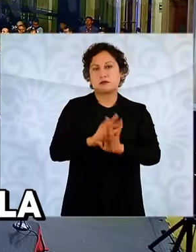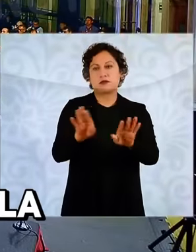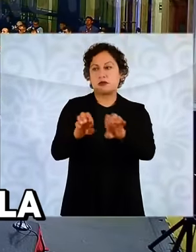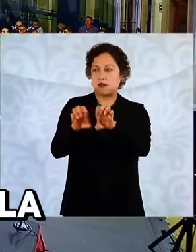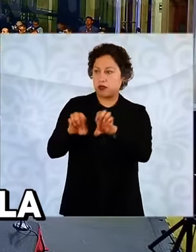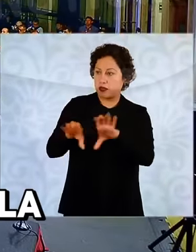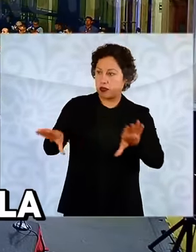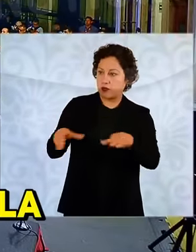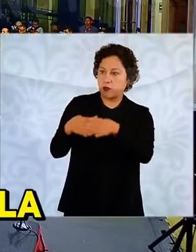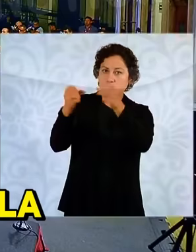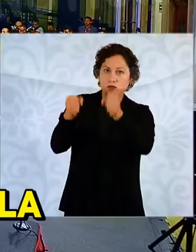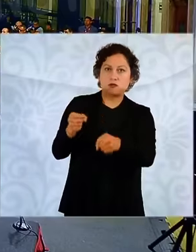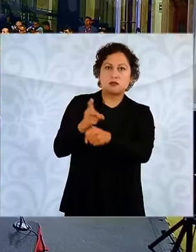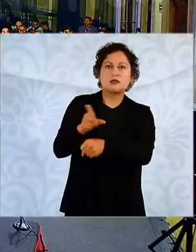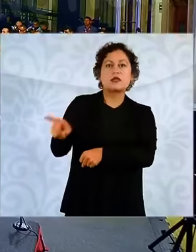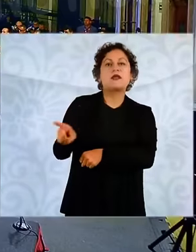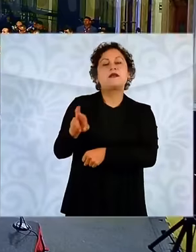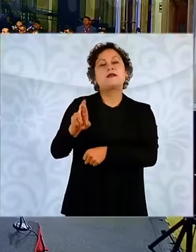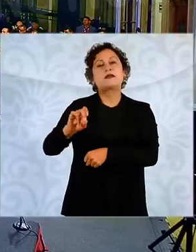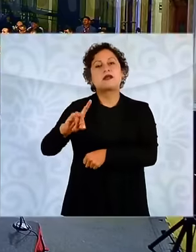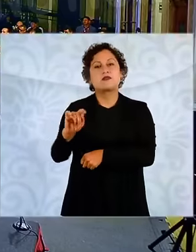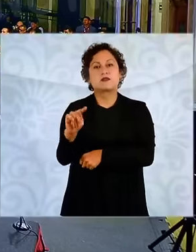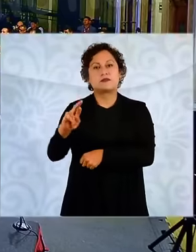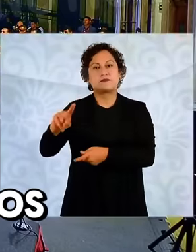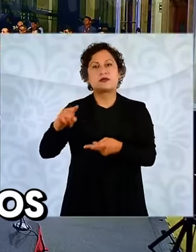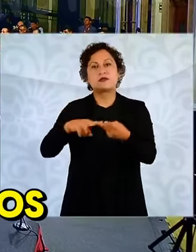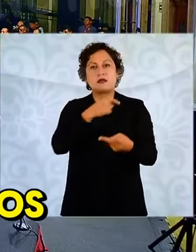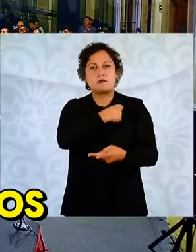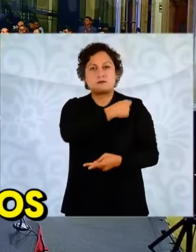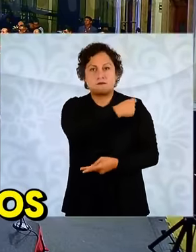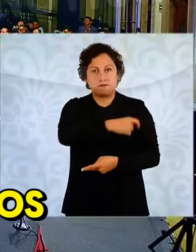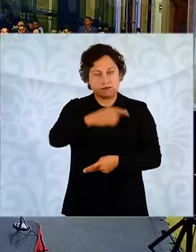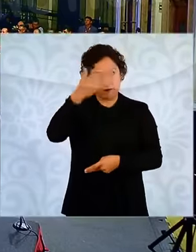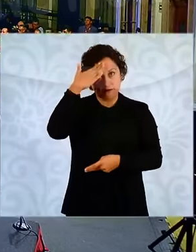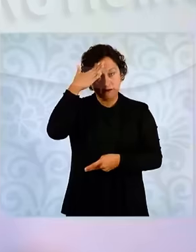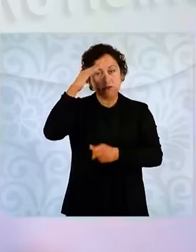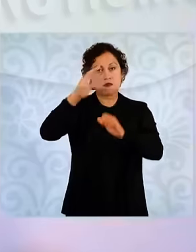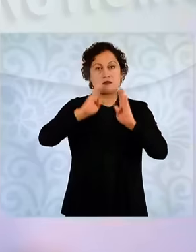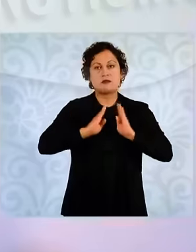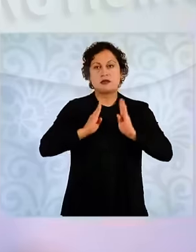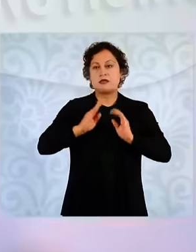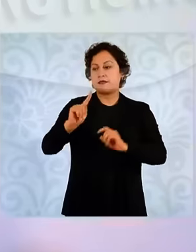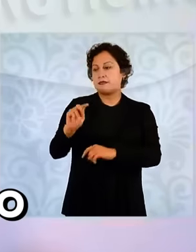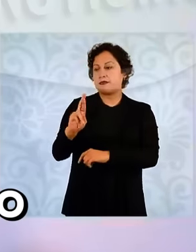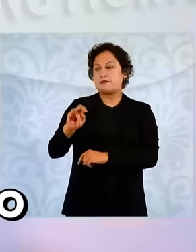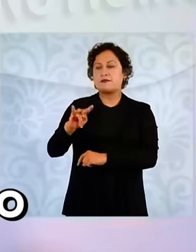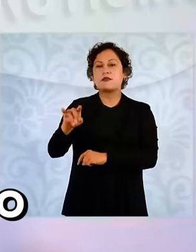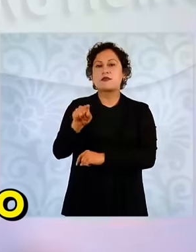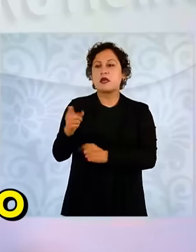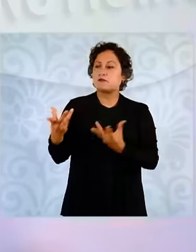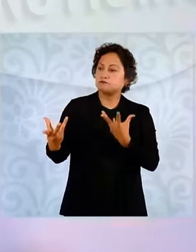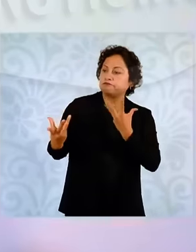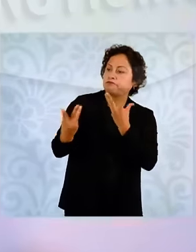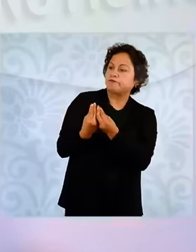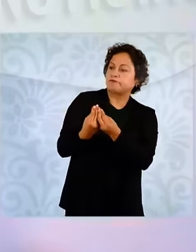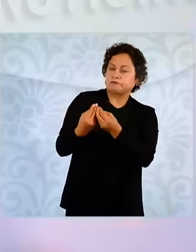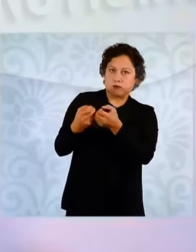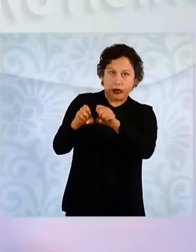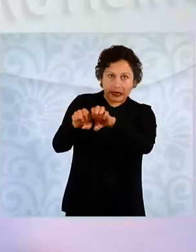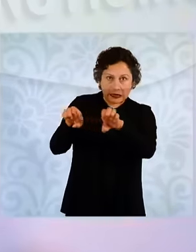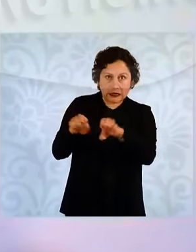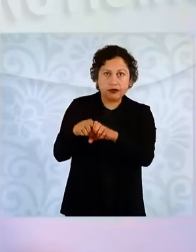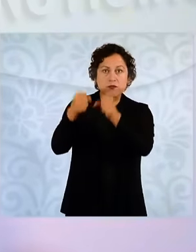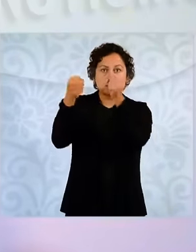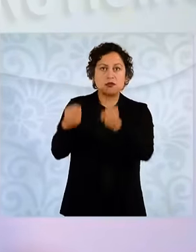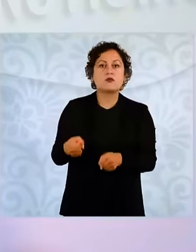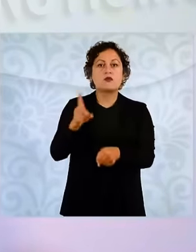Seguridad, el general Ricardo Trevilla y el almirante Raimundo Morales, con quienes reafirmamos el compromiso de sumar los esfuerzos del Gobierno de México para